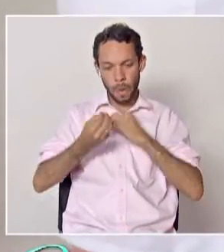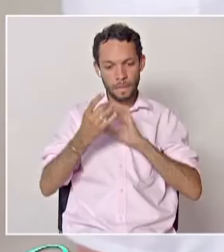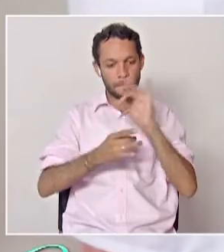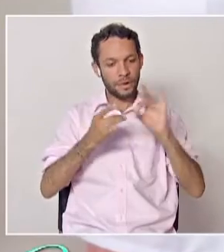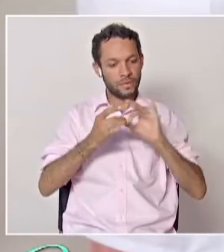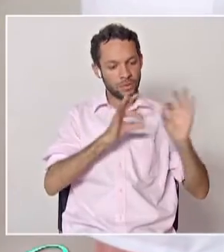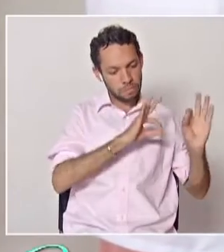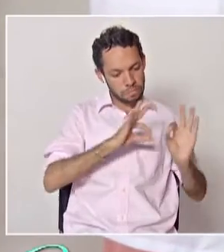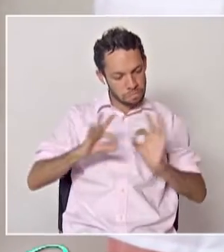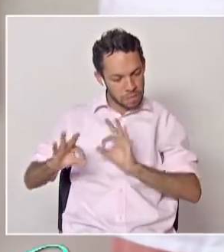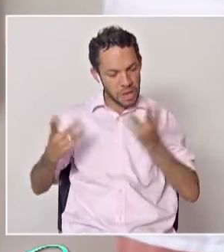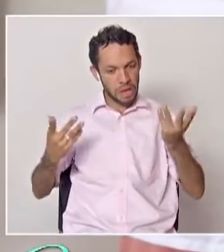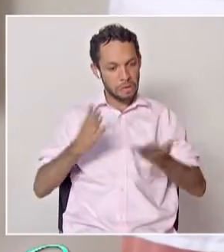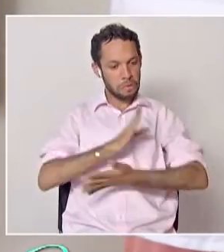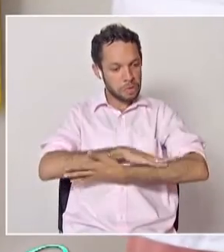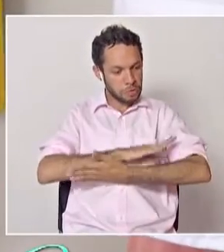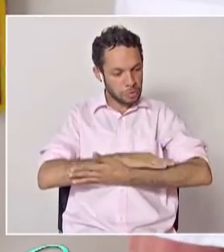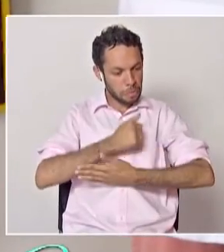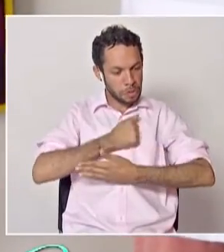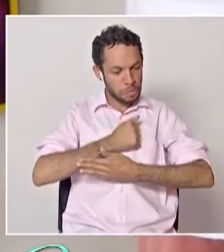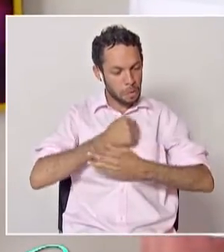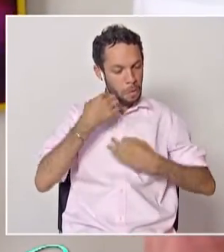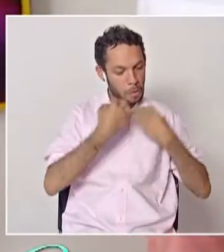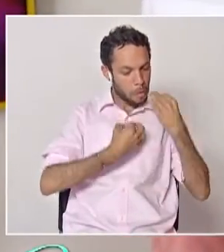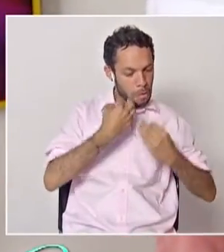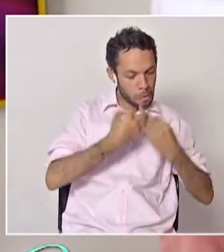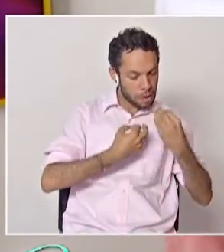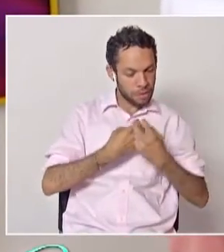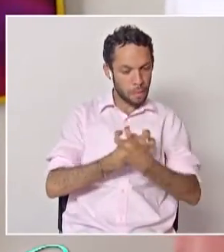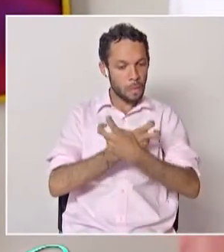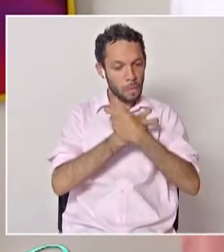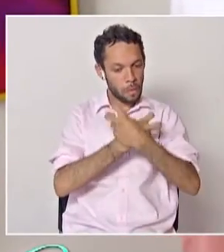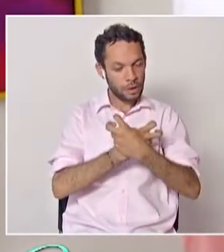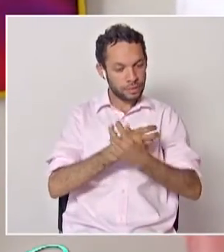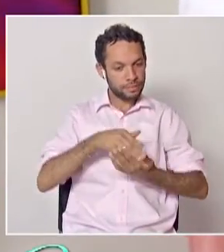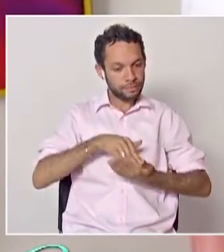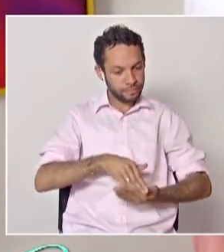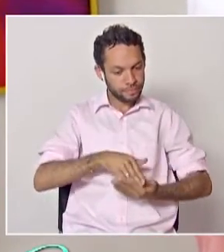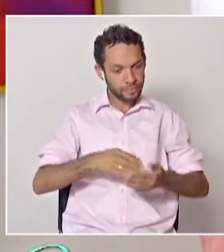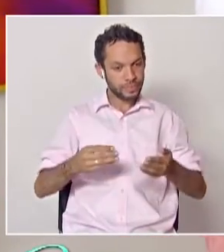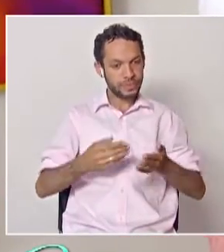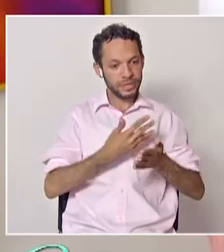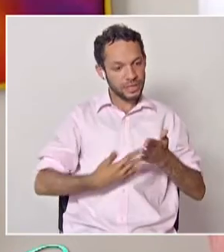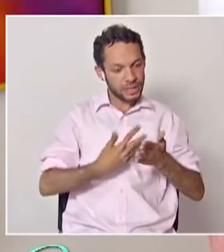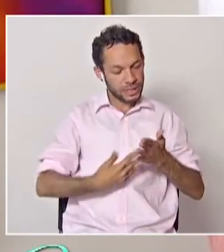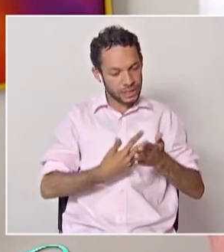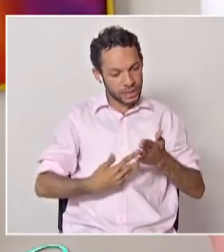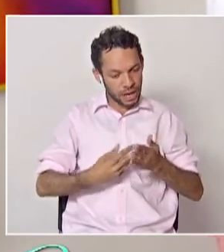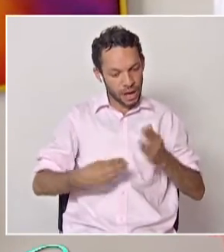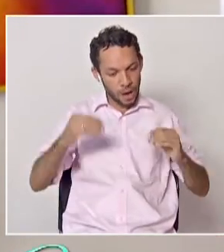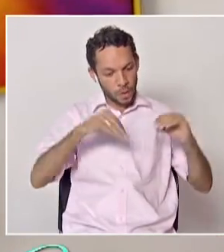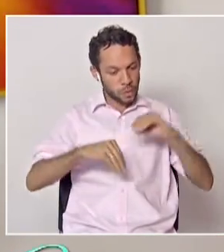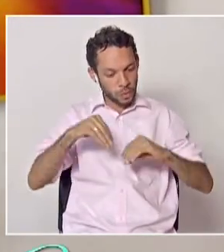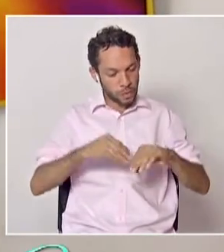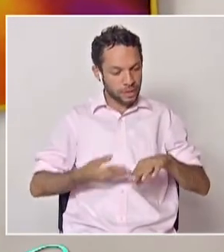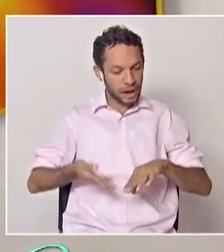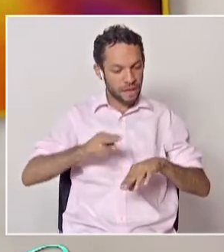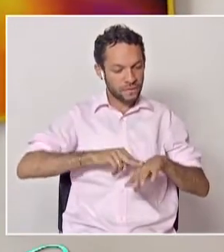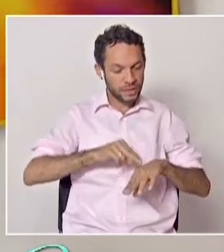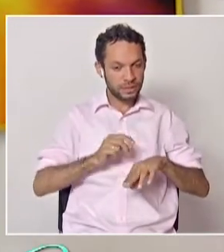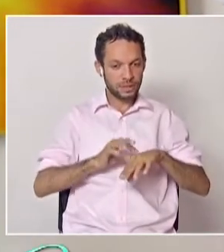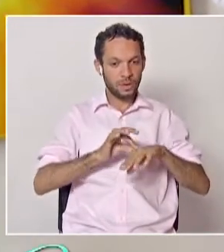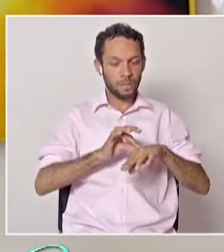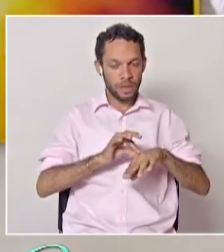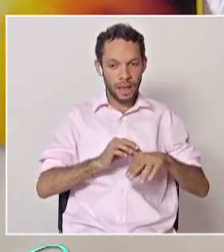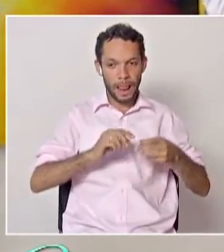proceso reparativo. Entonces, que puedo pegar el hueso, voy a producir la sangre que perdí, voy a producir la piel.